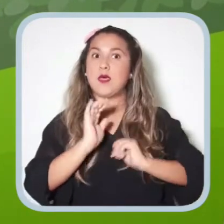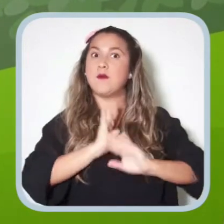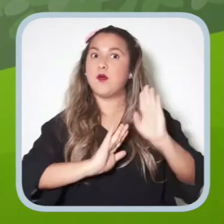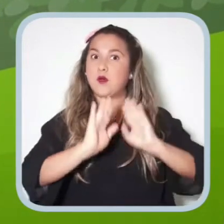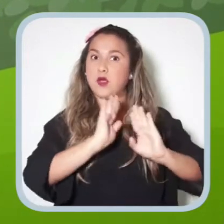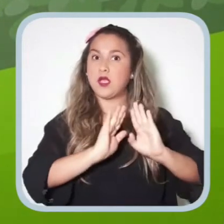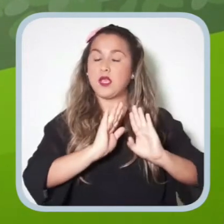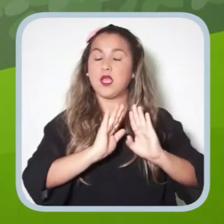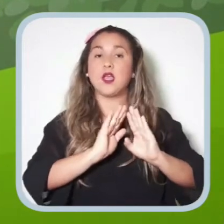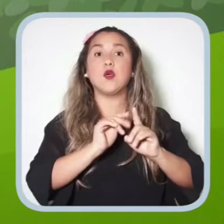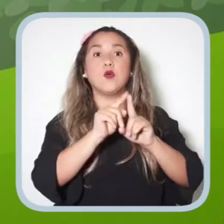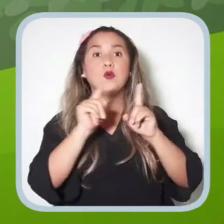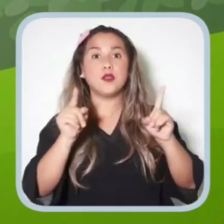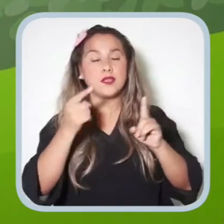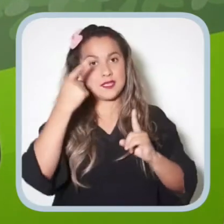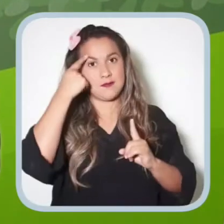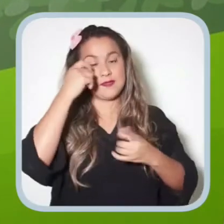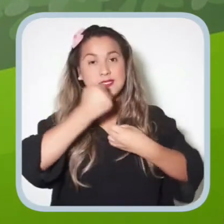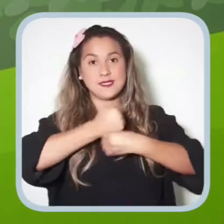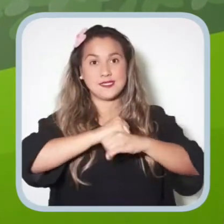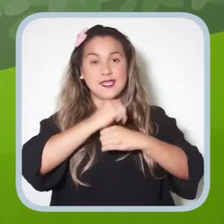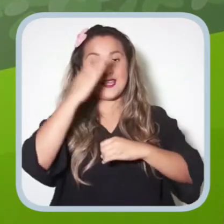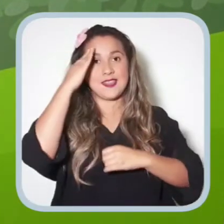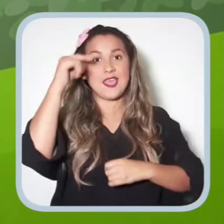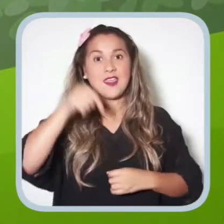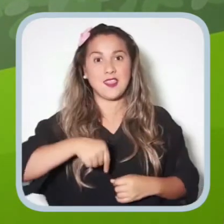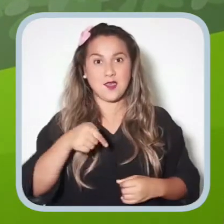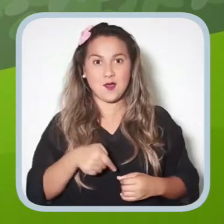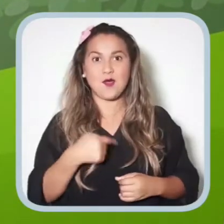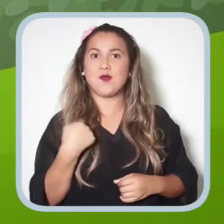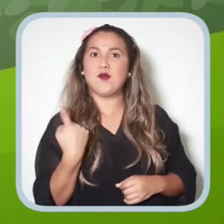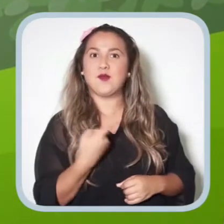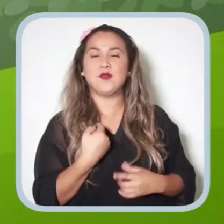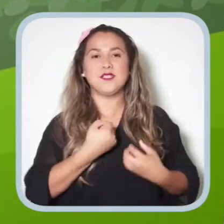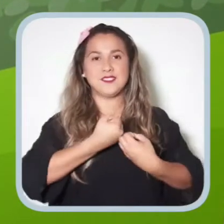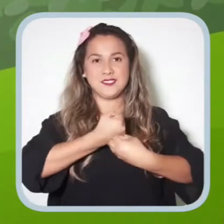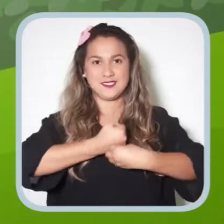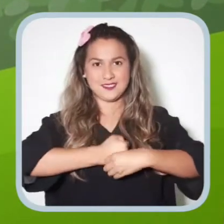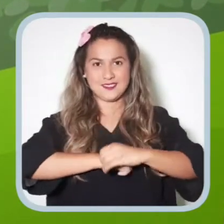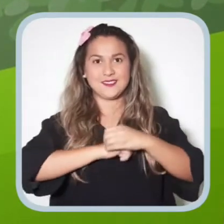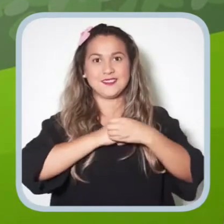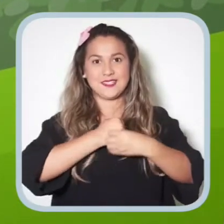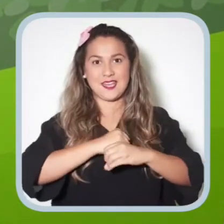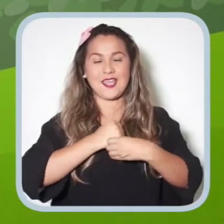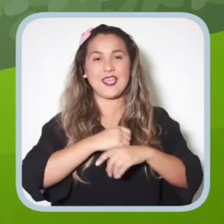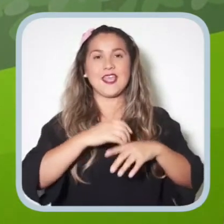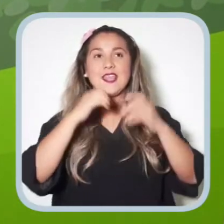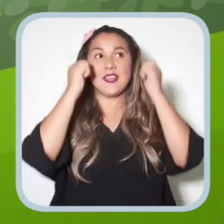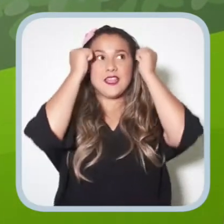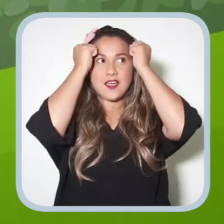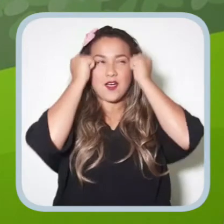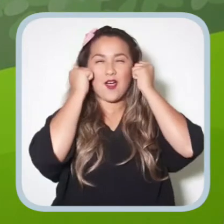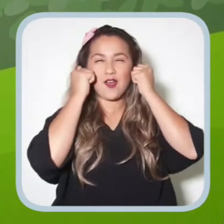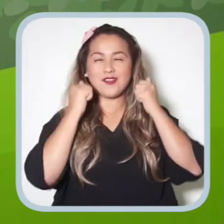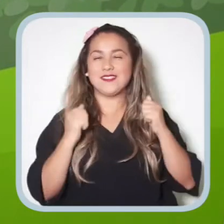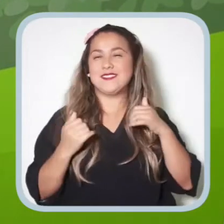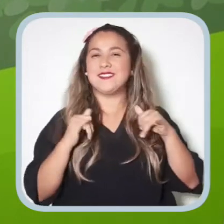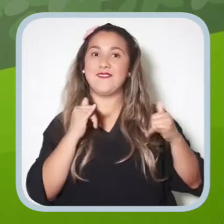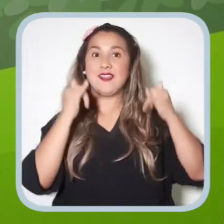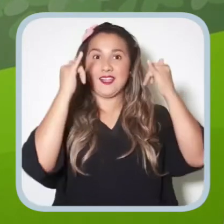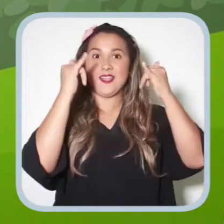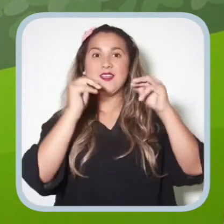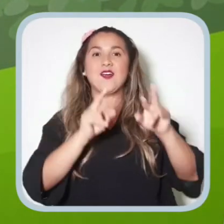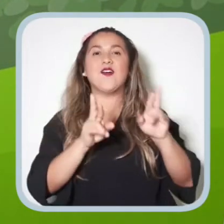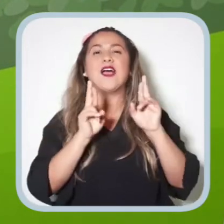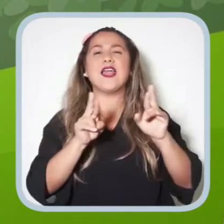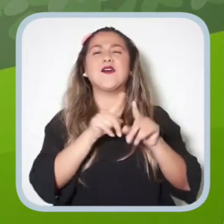pareció el taller del día de hoy con nuestro taller creativo de gorros divertidos? Espero que la hayan pasado muy